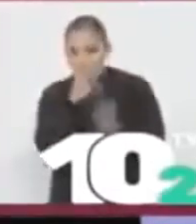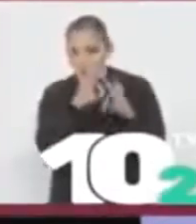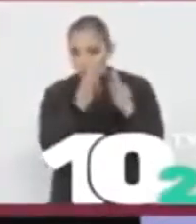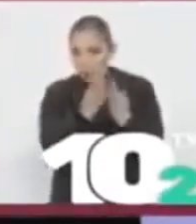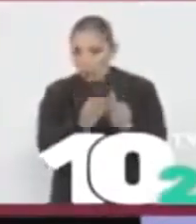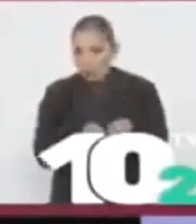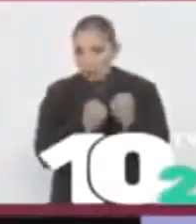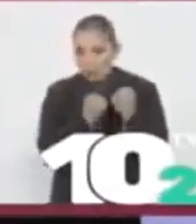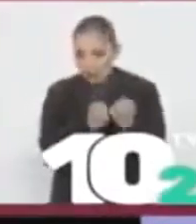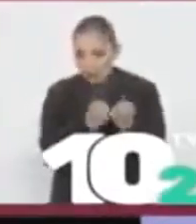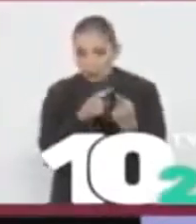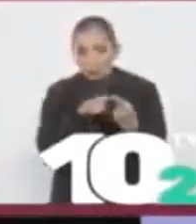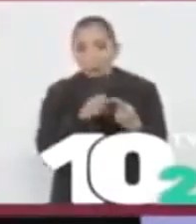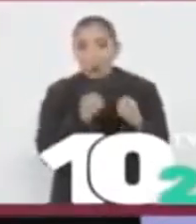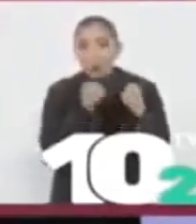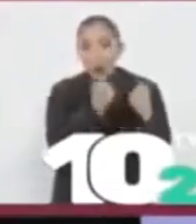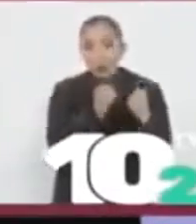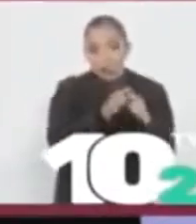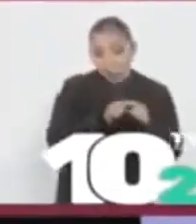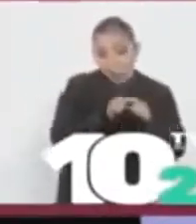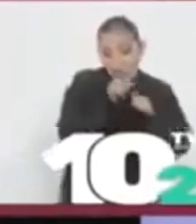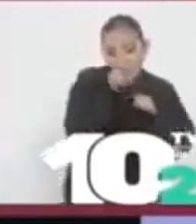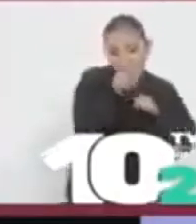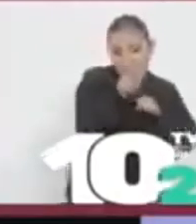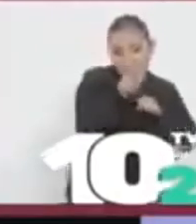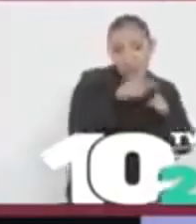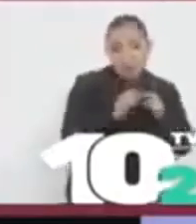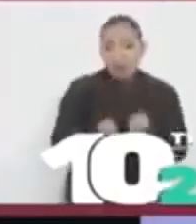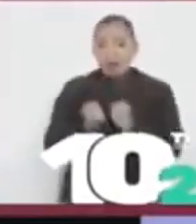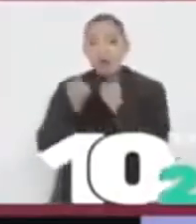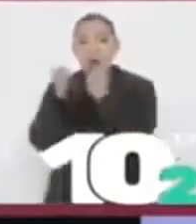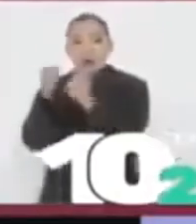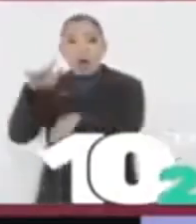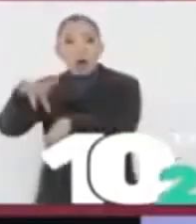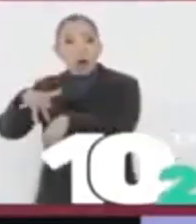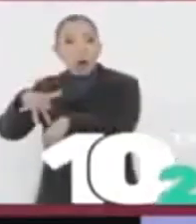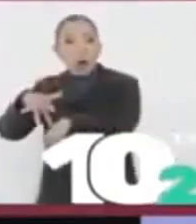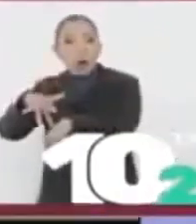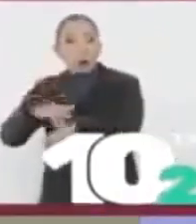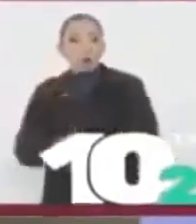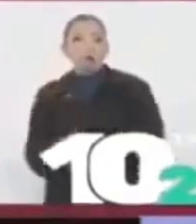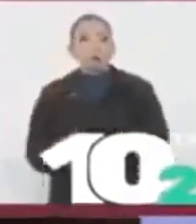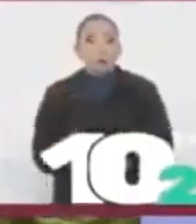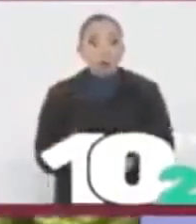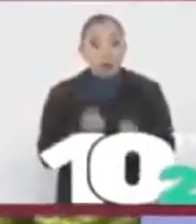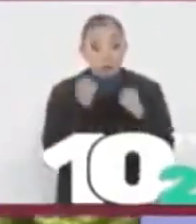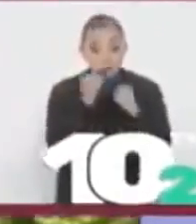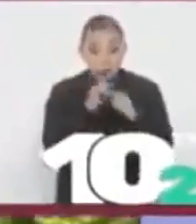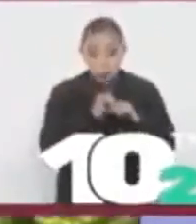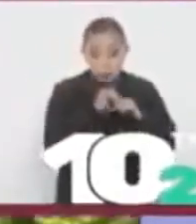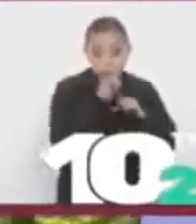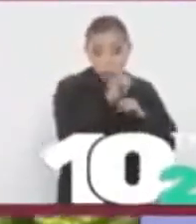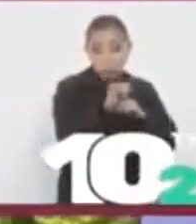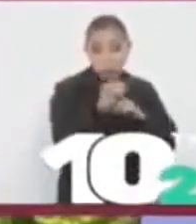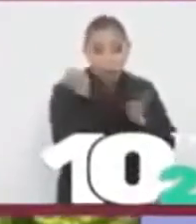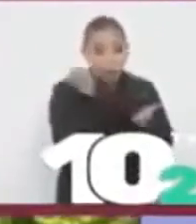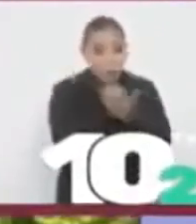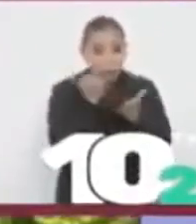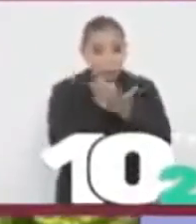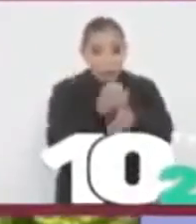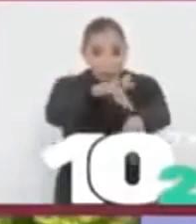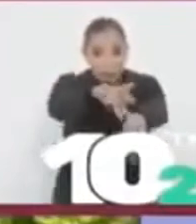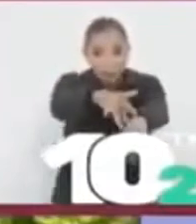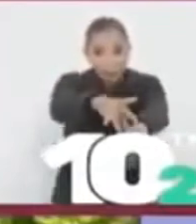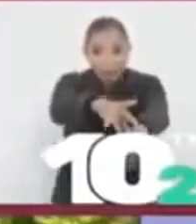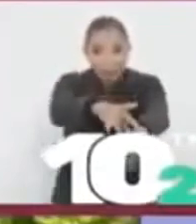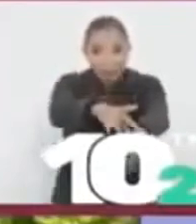Hay dos tipos de fuerzas, las fuerzas a distancia y las fuerzas de contacto. Las fuerzas a distancia no